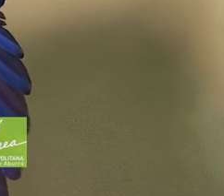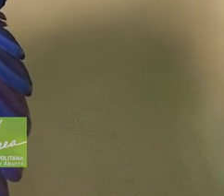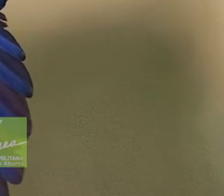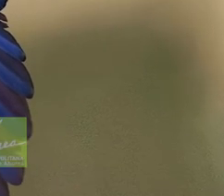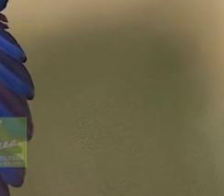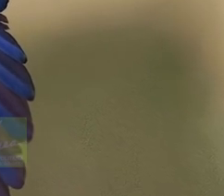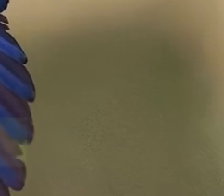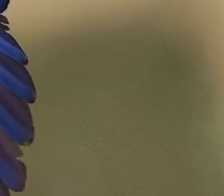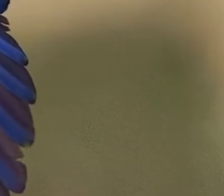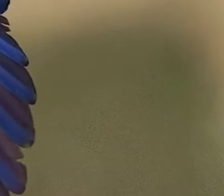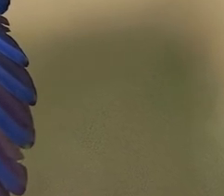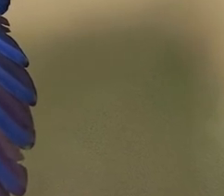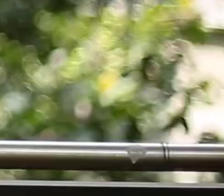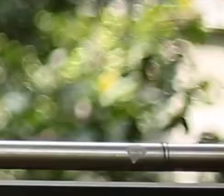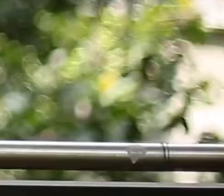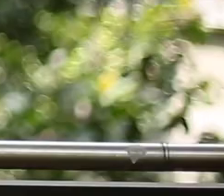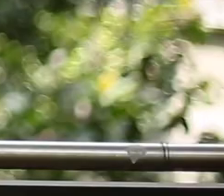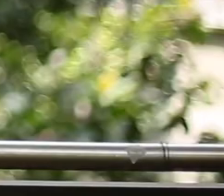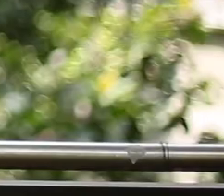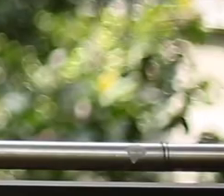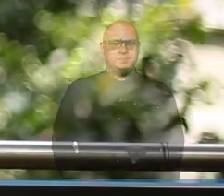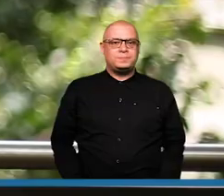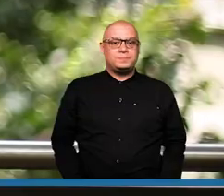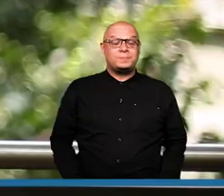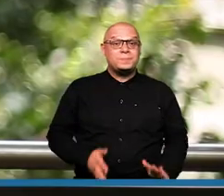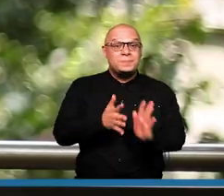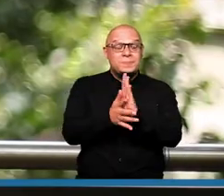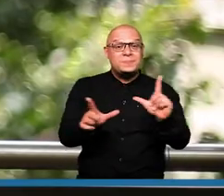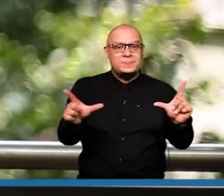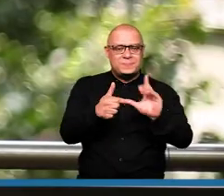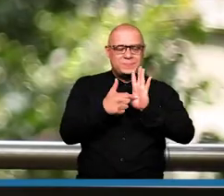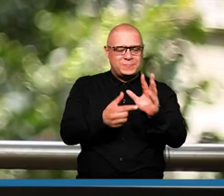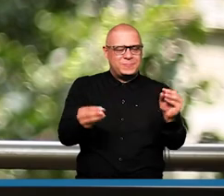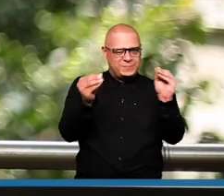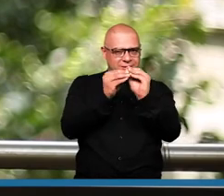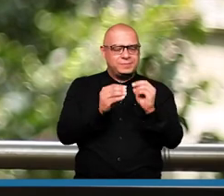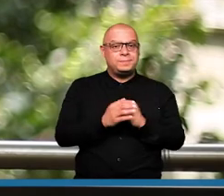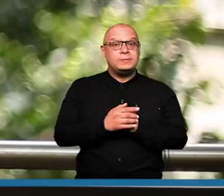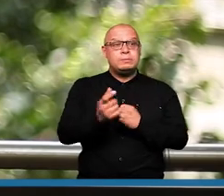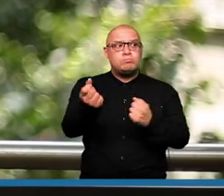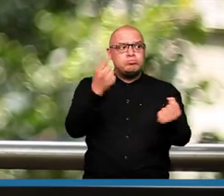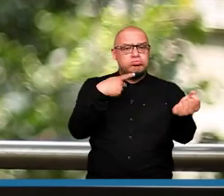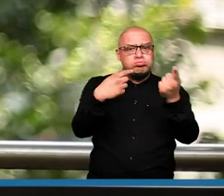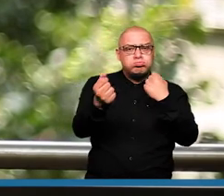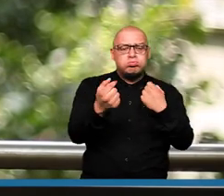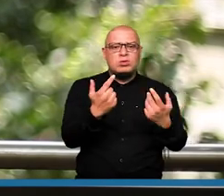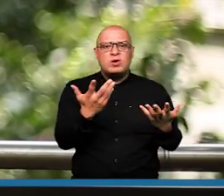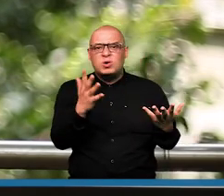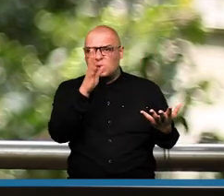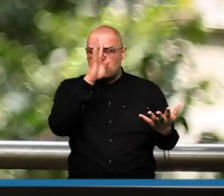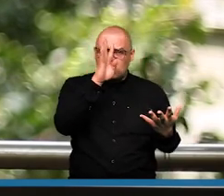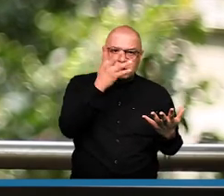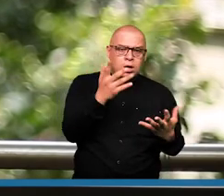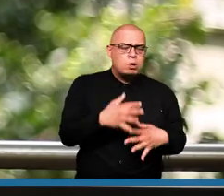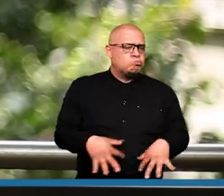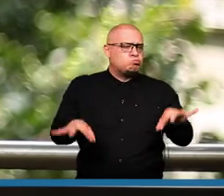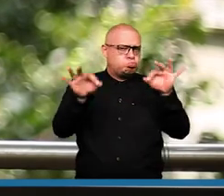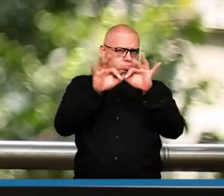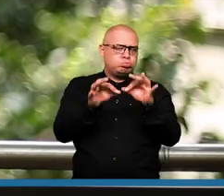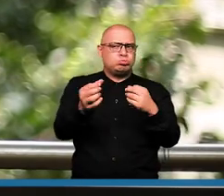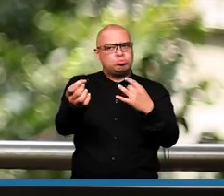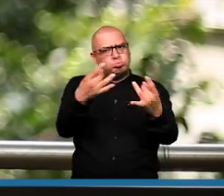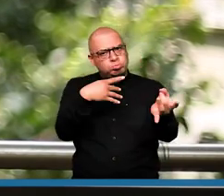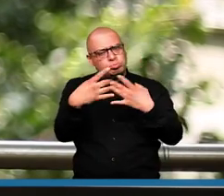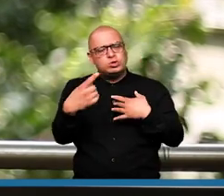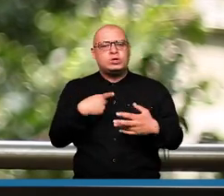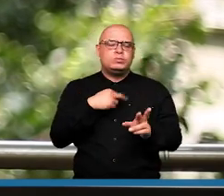Futuro sostenible. Continuamos en Área Sostenible. Recuerden que sus preguntas y comentarios son muy importantes para nosotros.